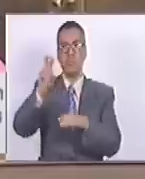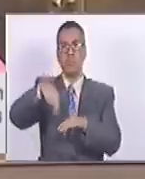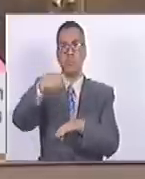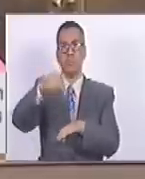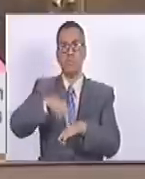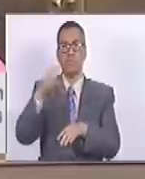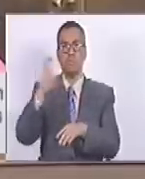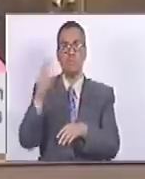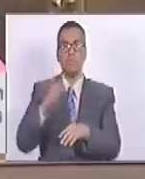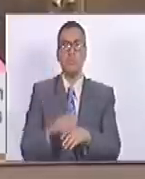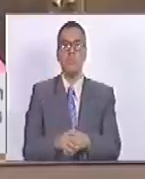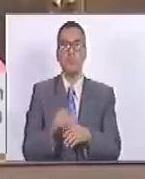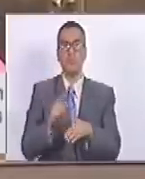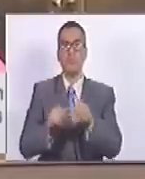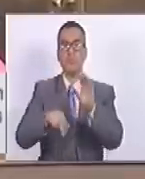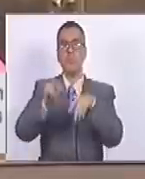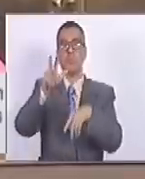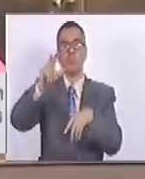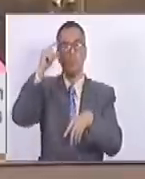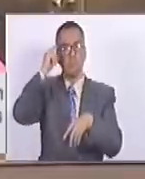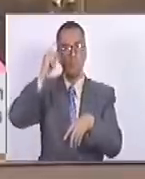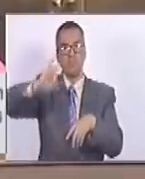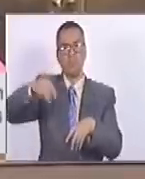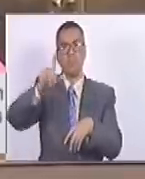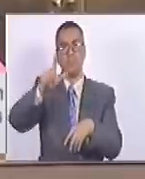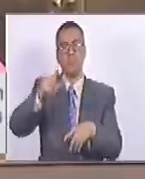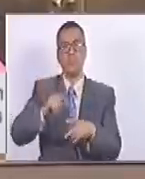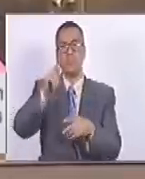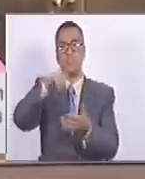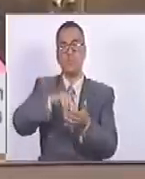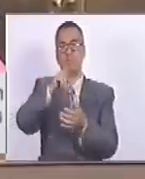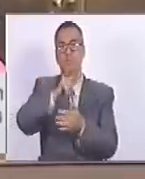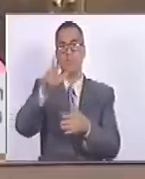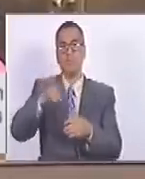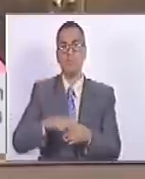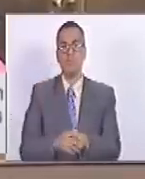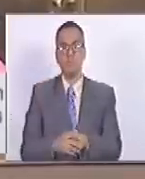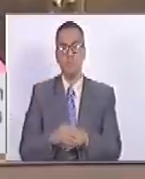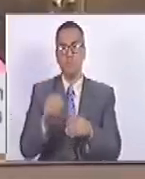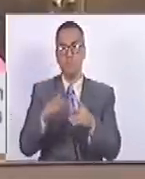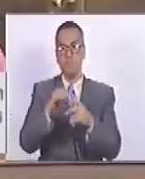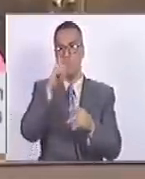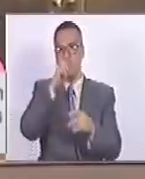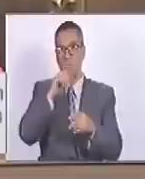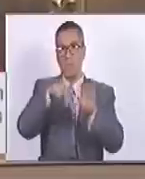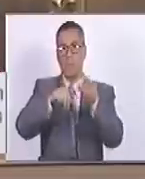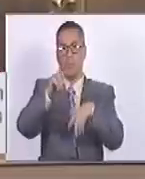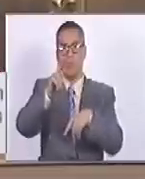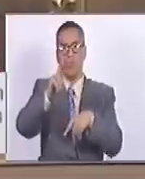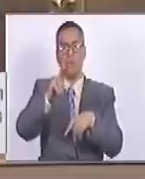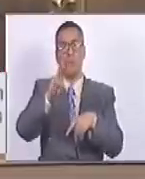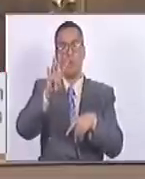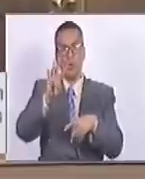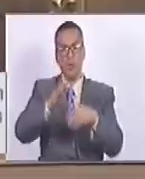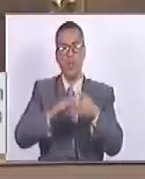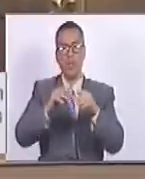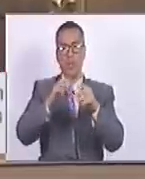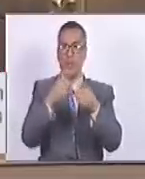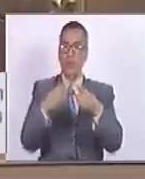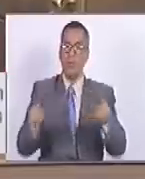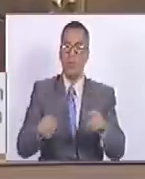Nacional en Caracas, a los 13 días del mes de julio de 2023, año 214 de la